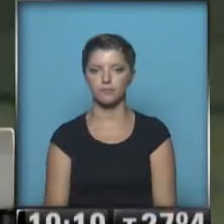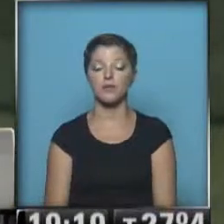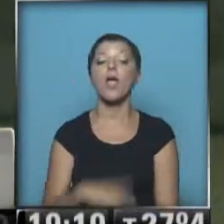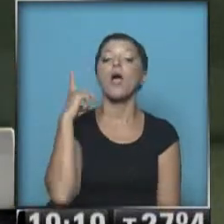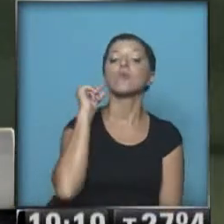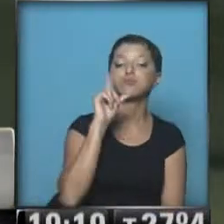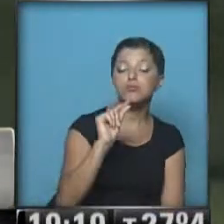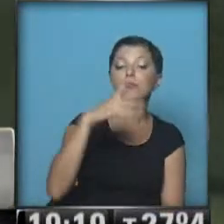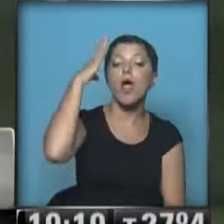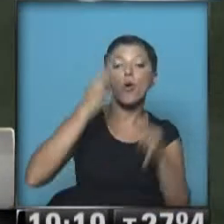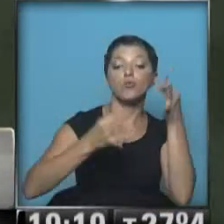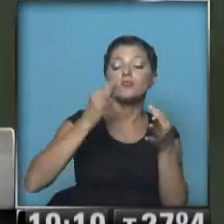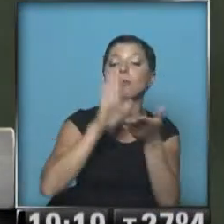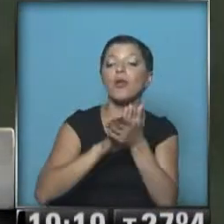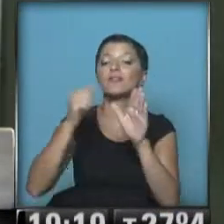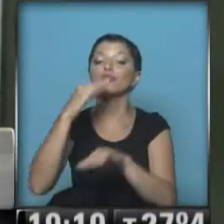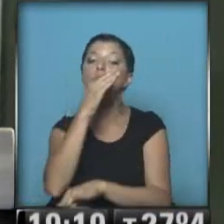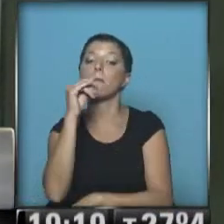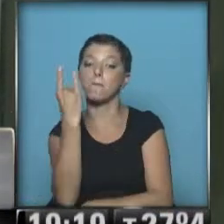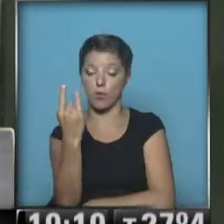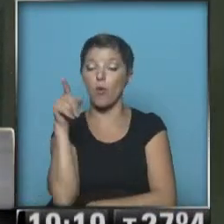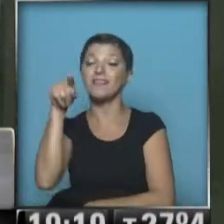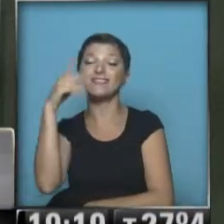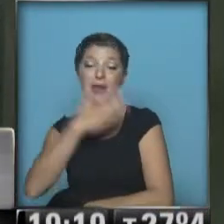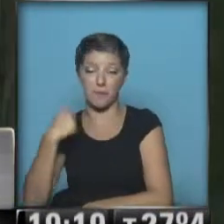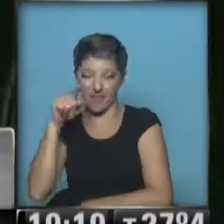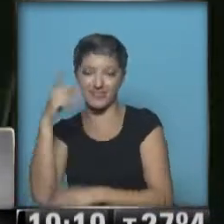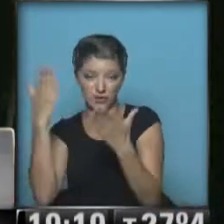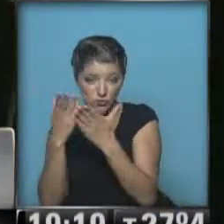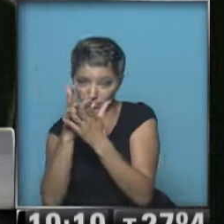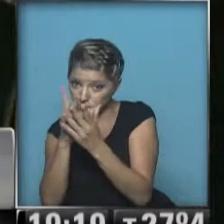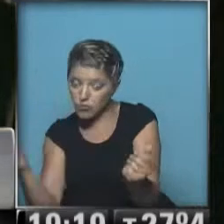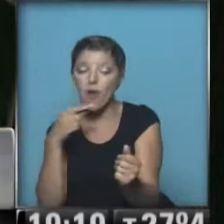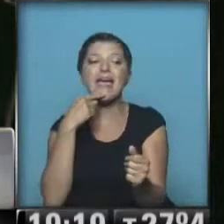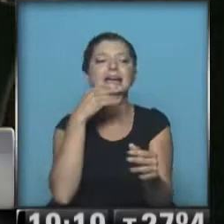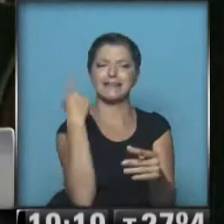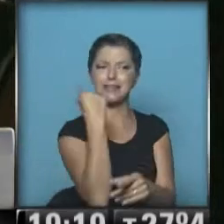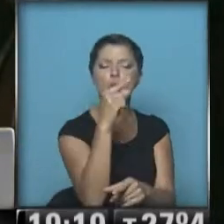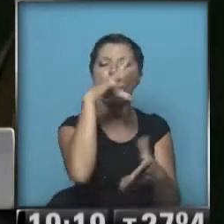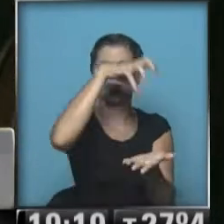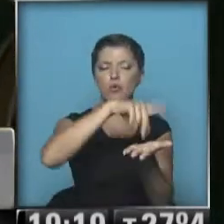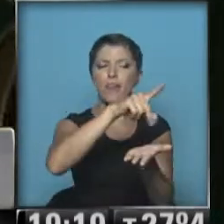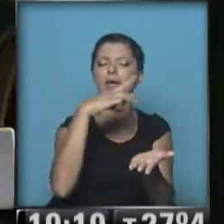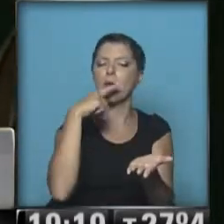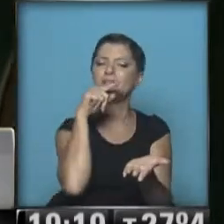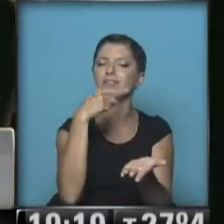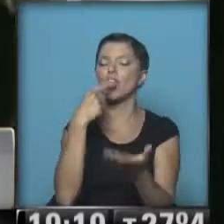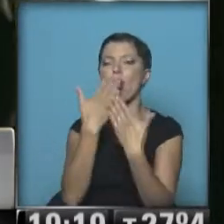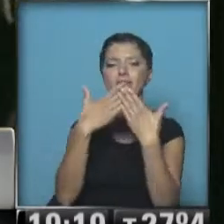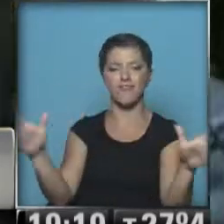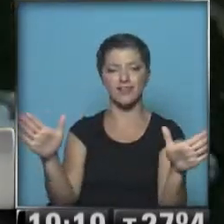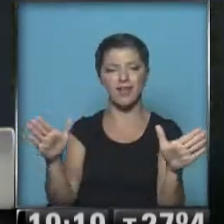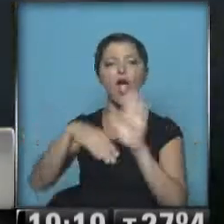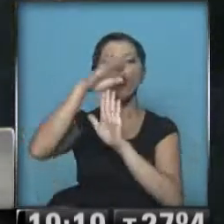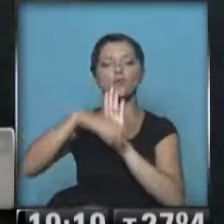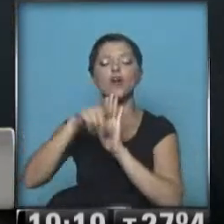Críticas a la justicia por el caso Bru. La madre del estudiante desaparecido criticó al Tribunal Penal de La Plata, que ordenó la libertad condicional de